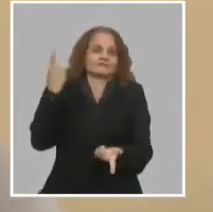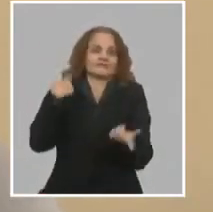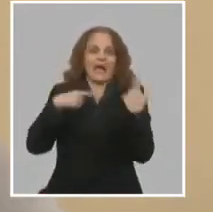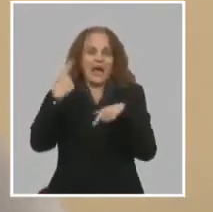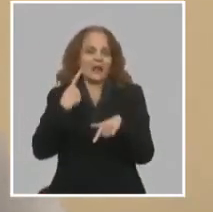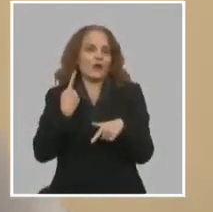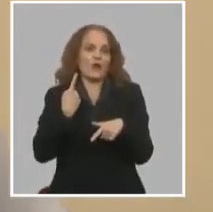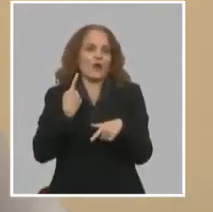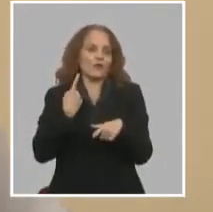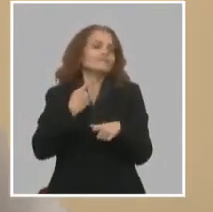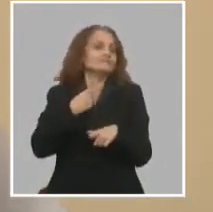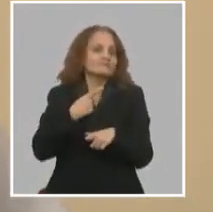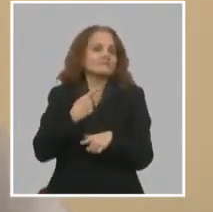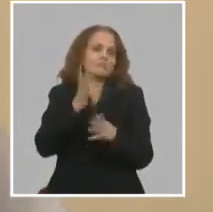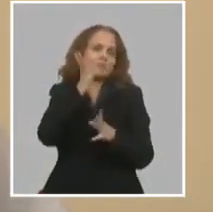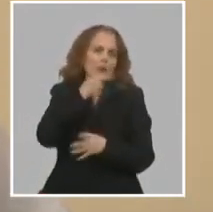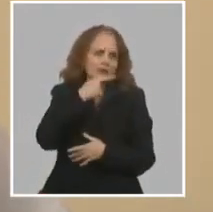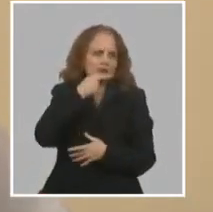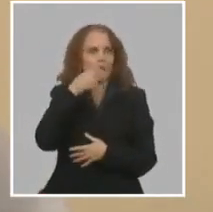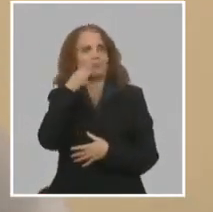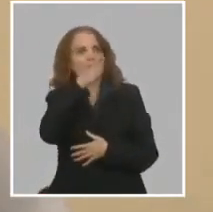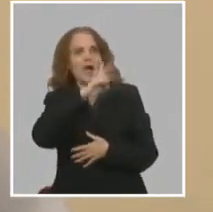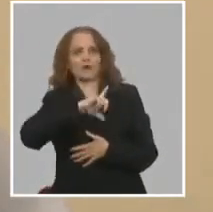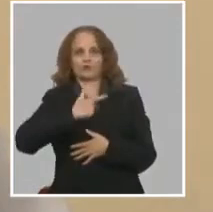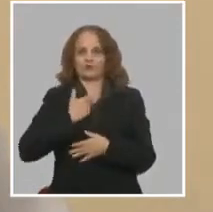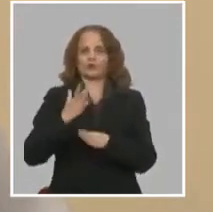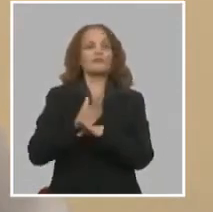diferente. Fuimos